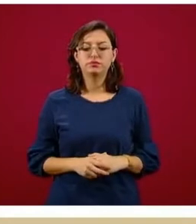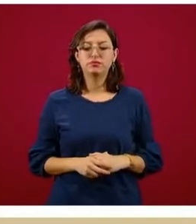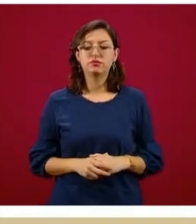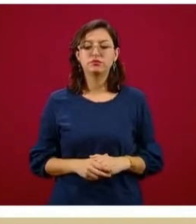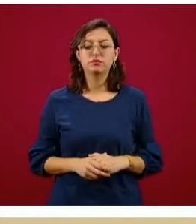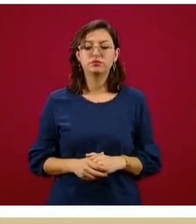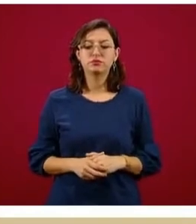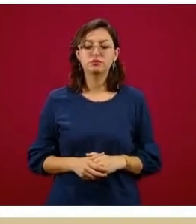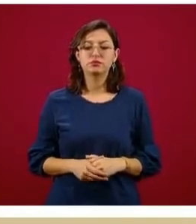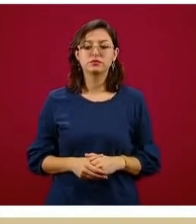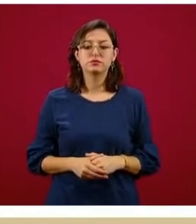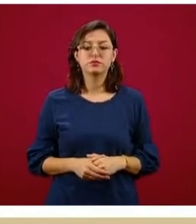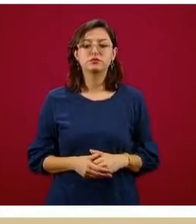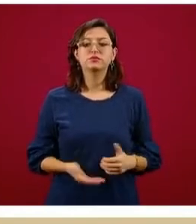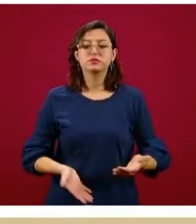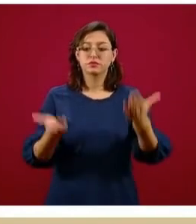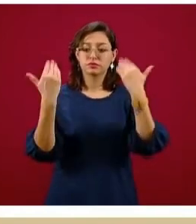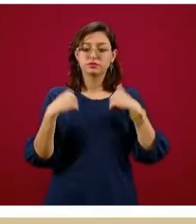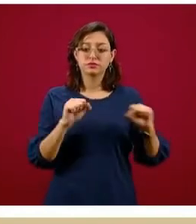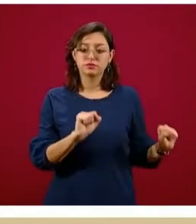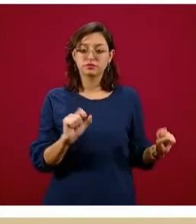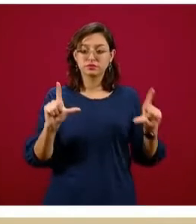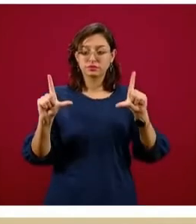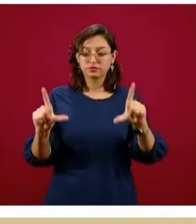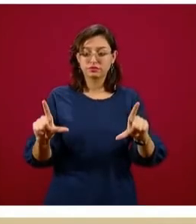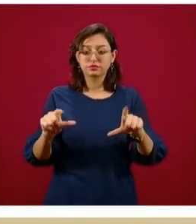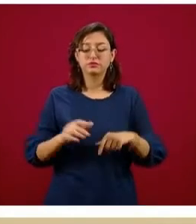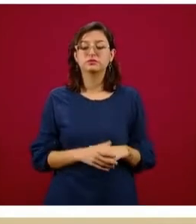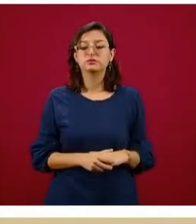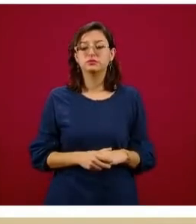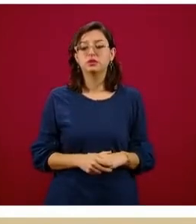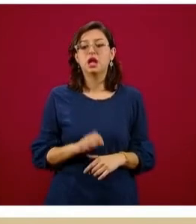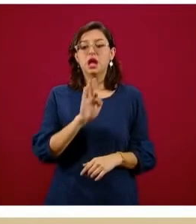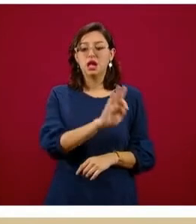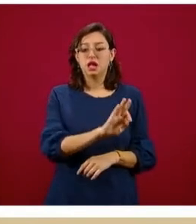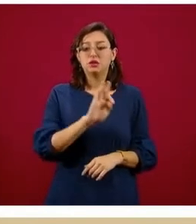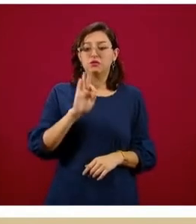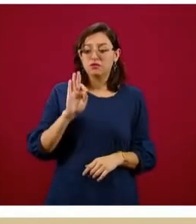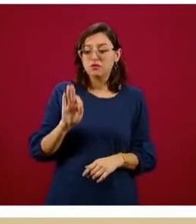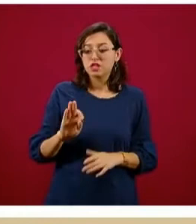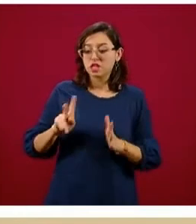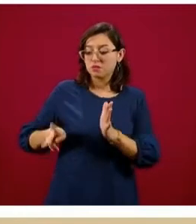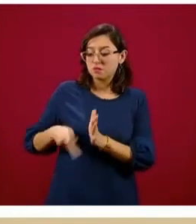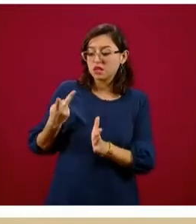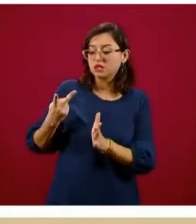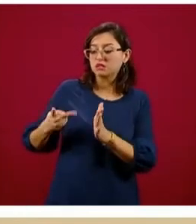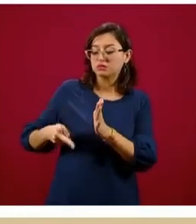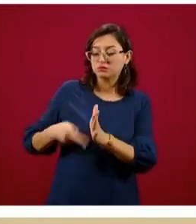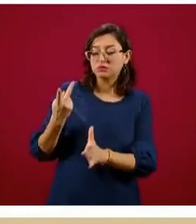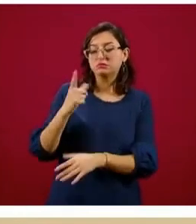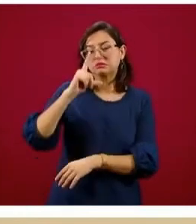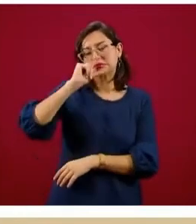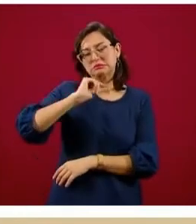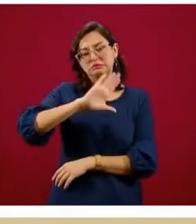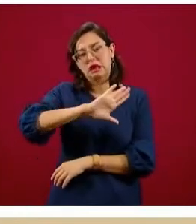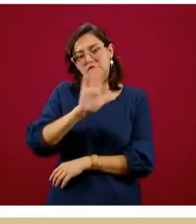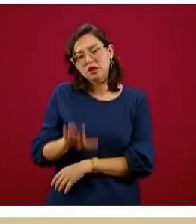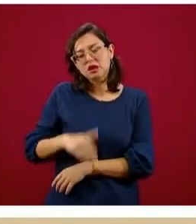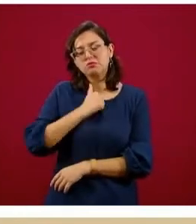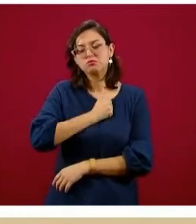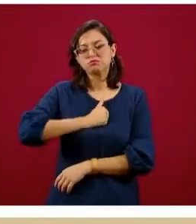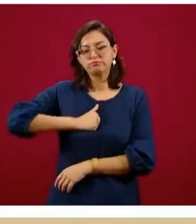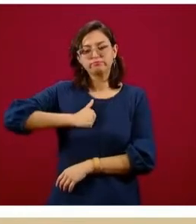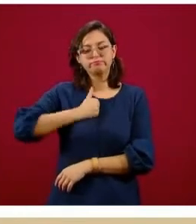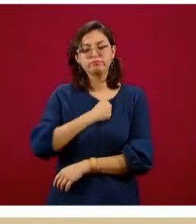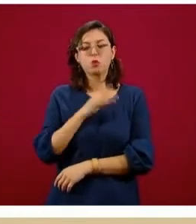siguiente diapositiva vamos a ver cómo se distribuyen por fecha de ocurrencia, es decir, la fecha en que ocurrió la lamentable defunción